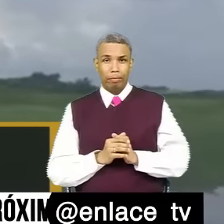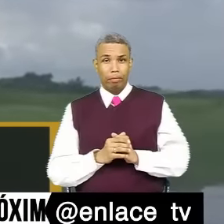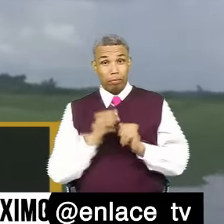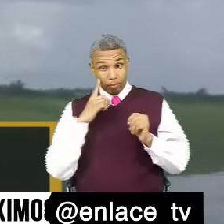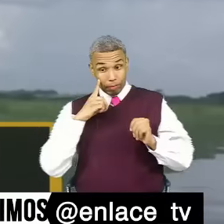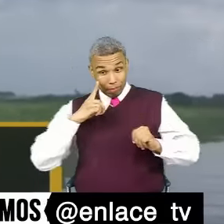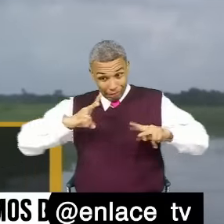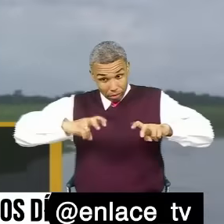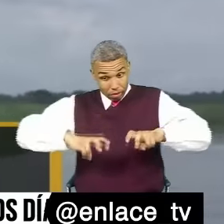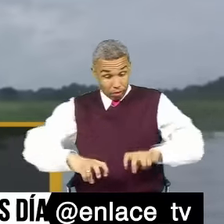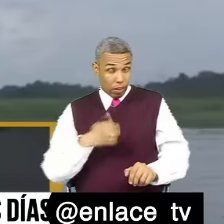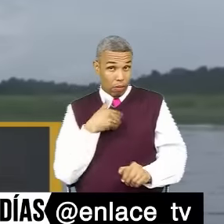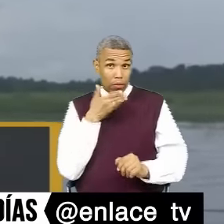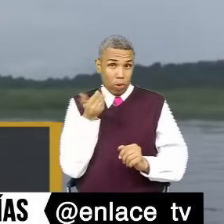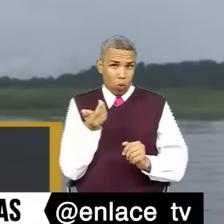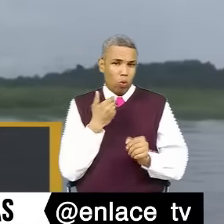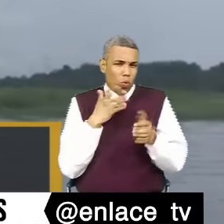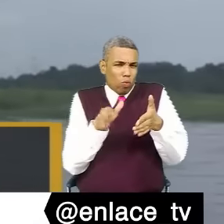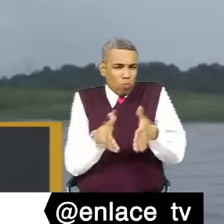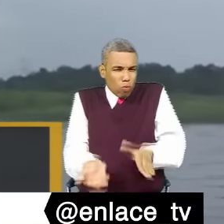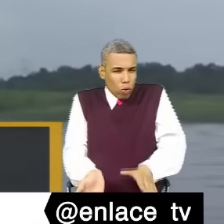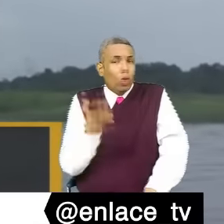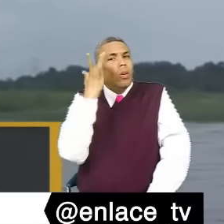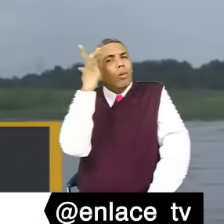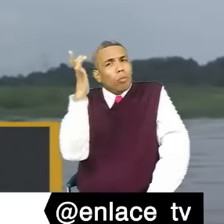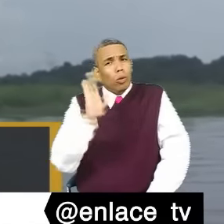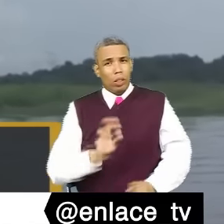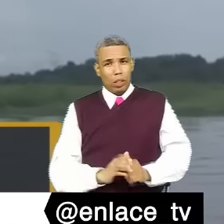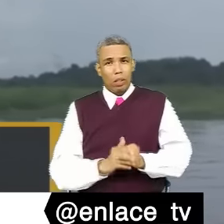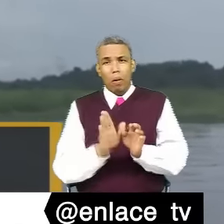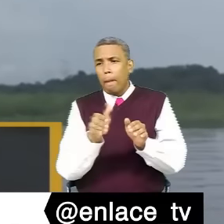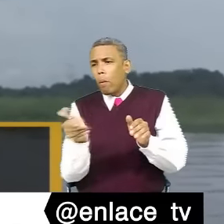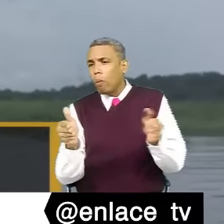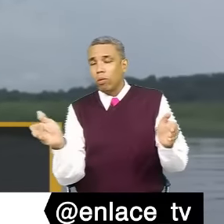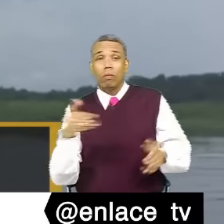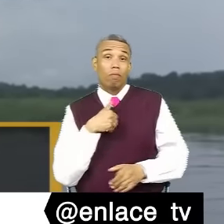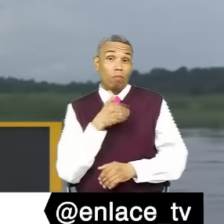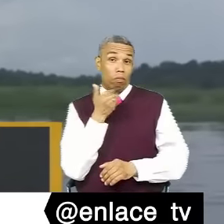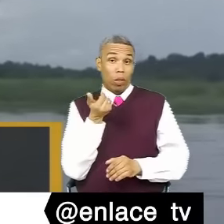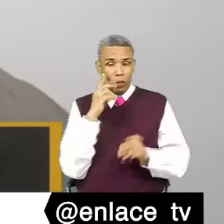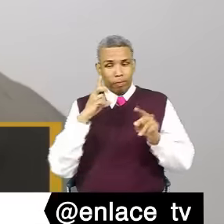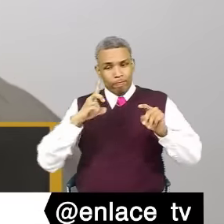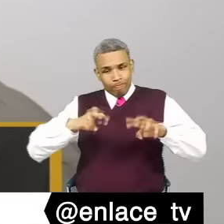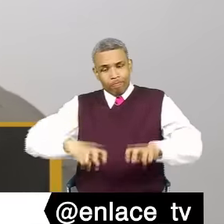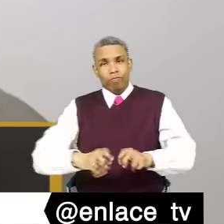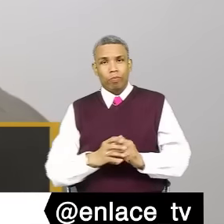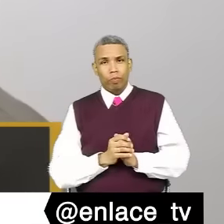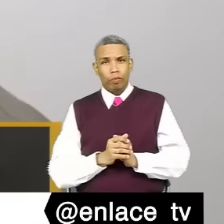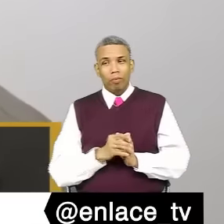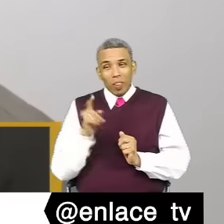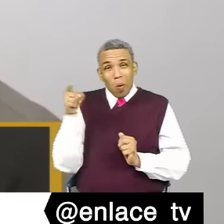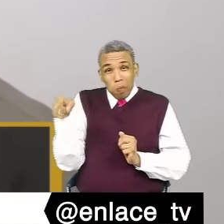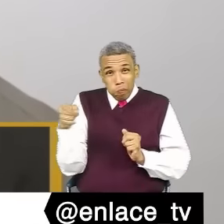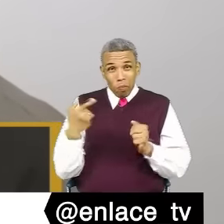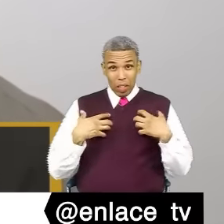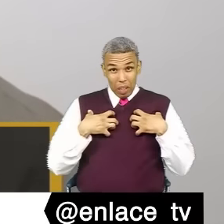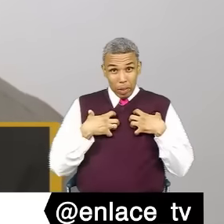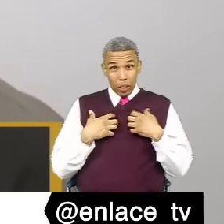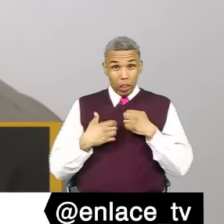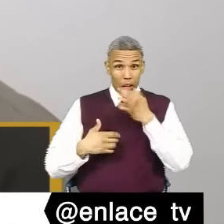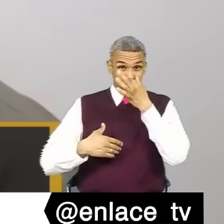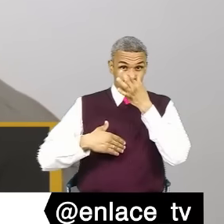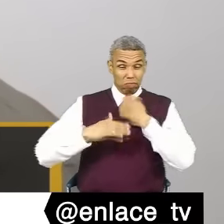correspondientes para detectar y determinar cuál fue la causa de esta muerte. Afortunadamente ya estaba a unos días de descomposición, sin embargo se van a hacer todos los esfuerzos